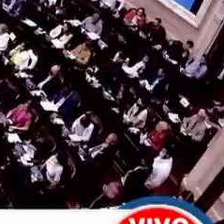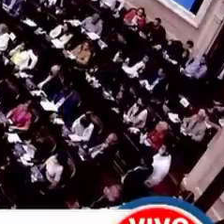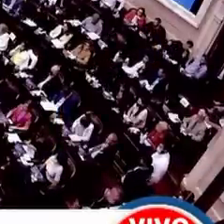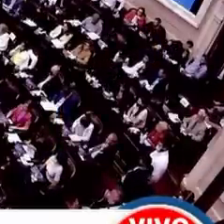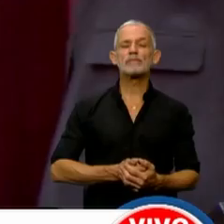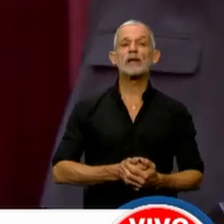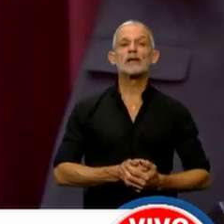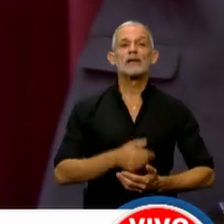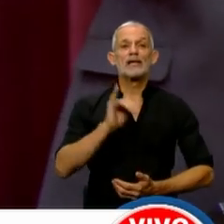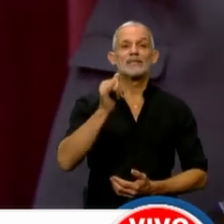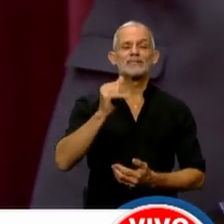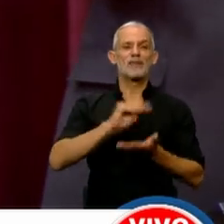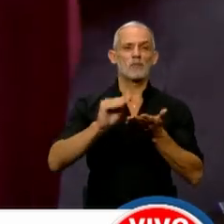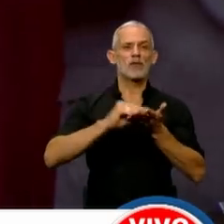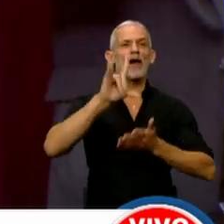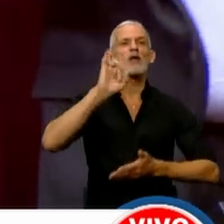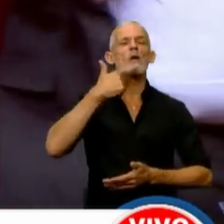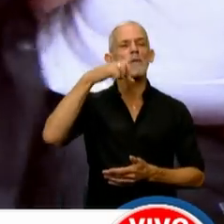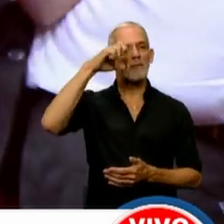sí diputada lospennato